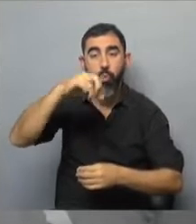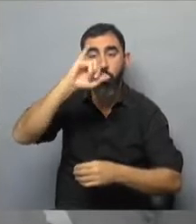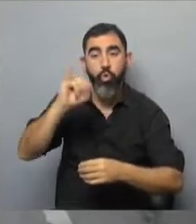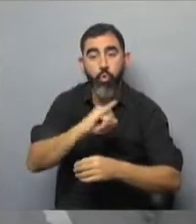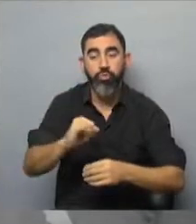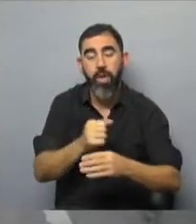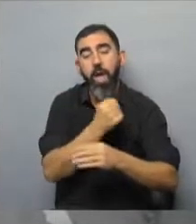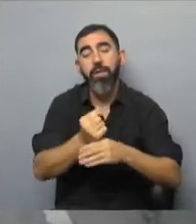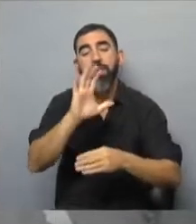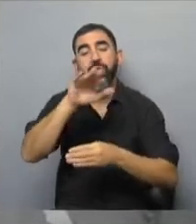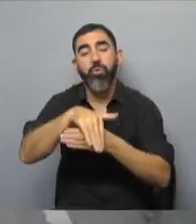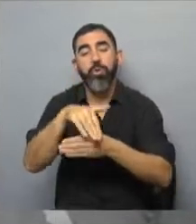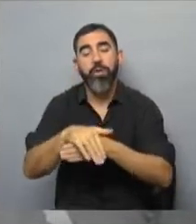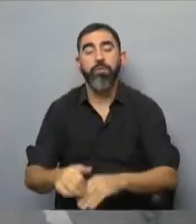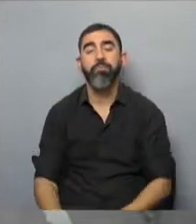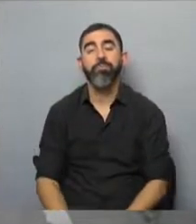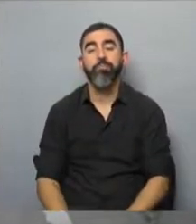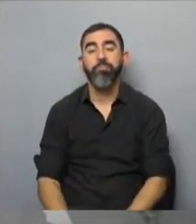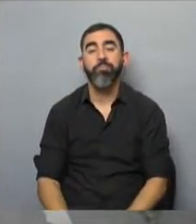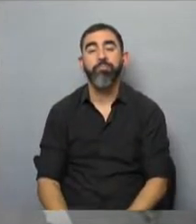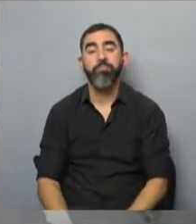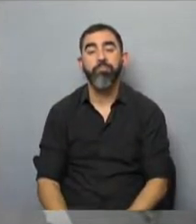5 de la tarde.